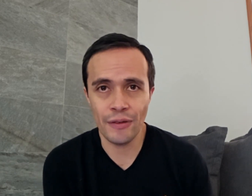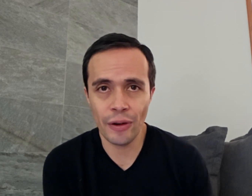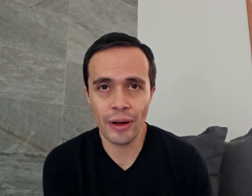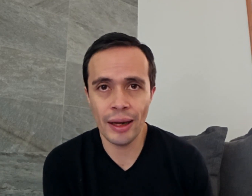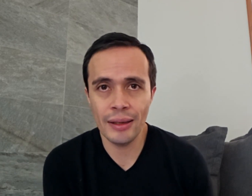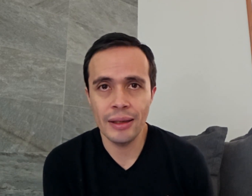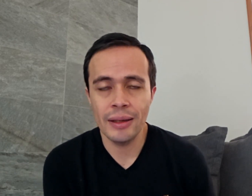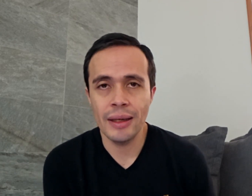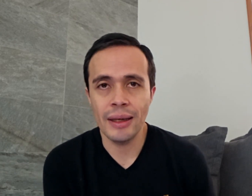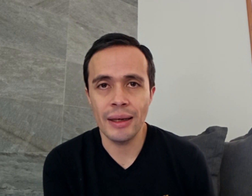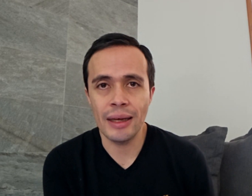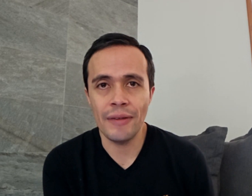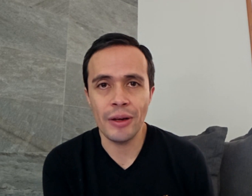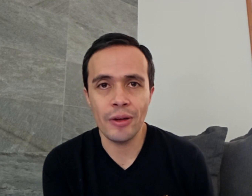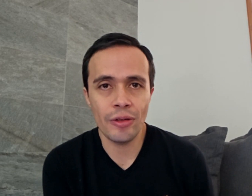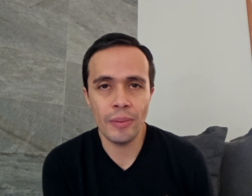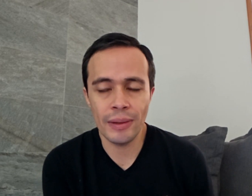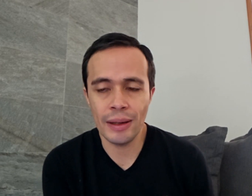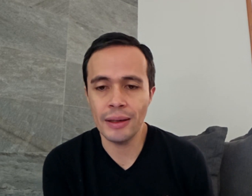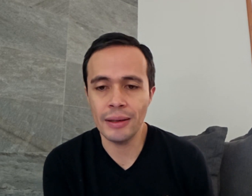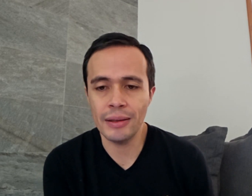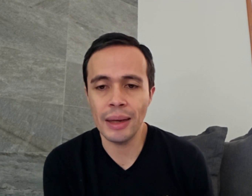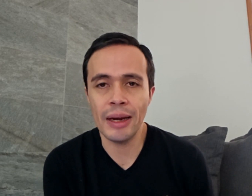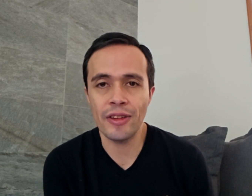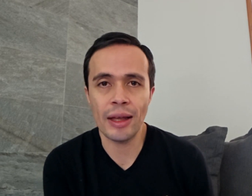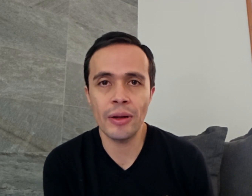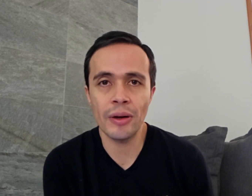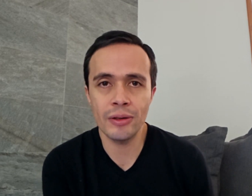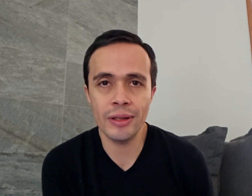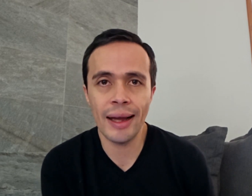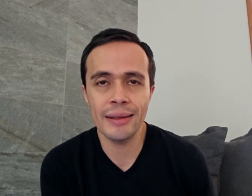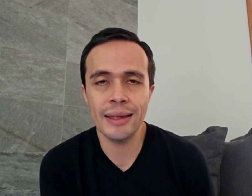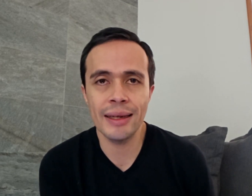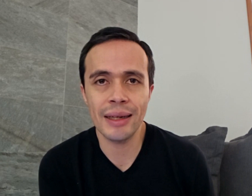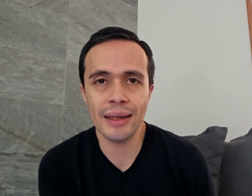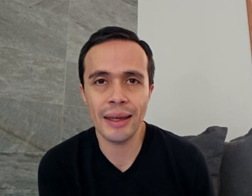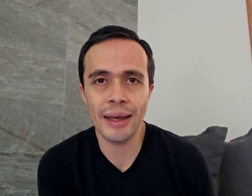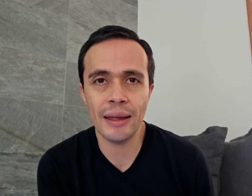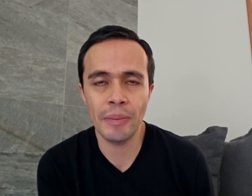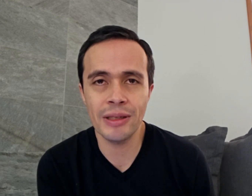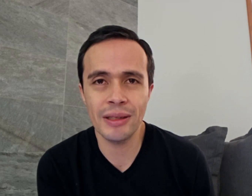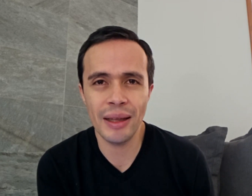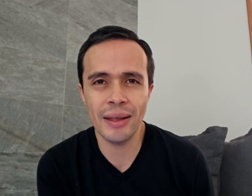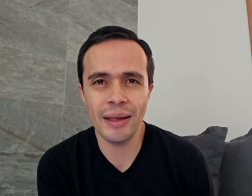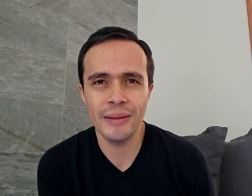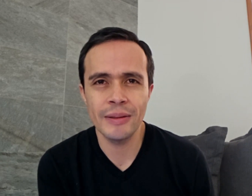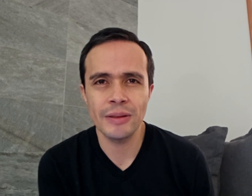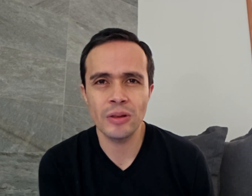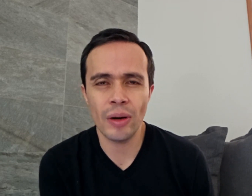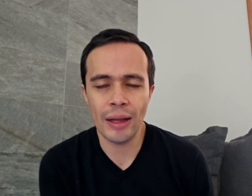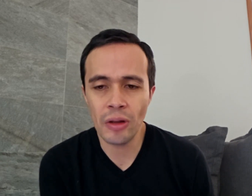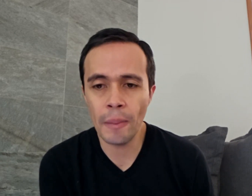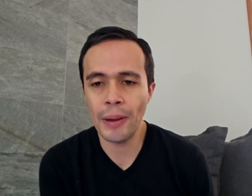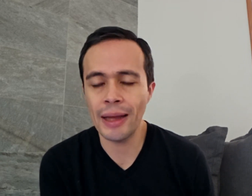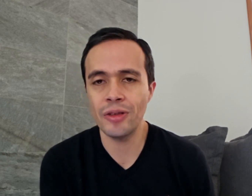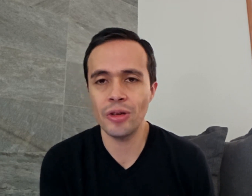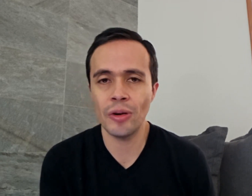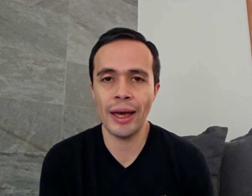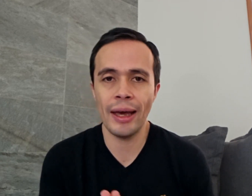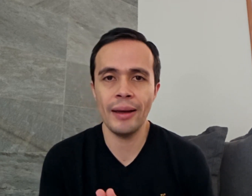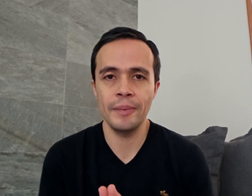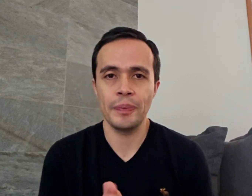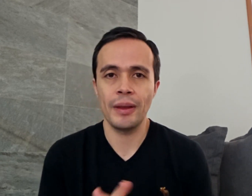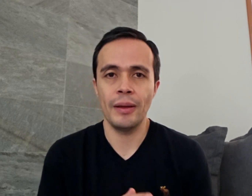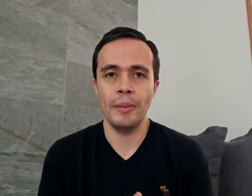de California, Gavin Newsom, se ha manifestado en contra de la estrategia del presidente Donald Trump. Ha